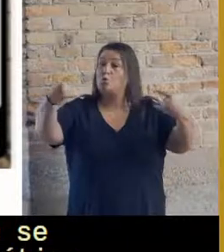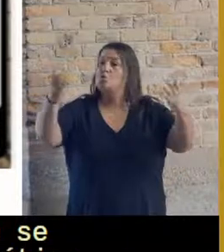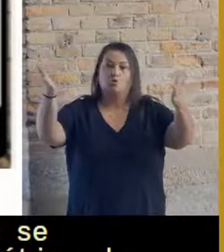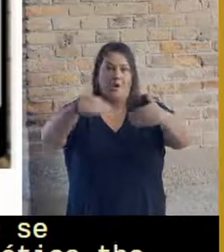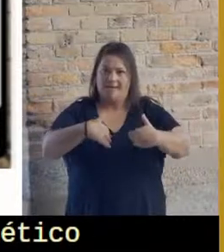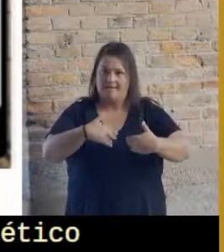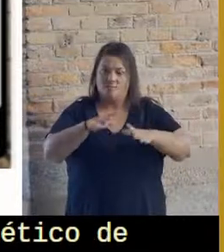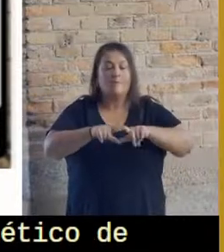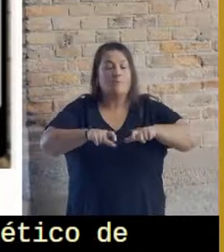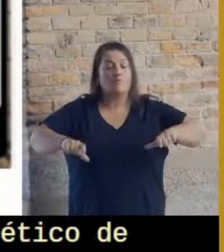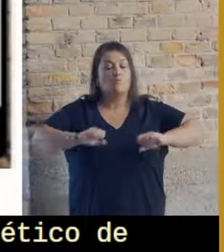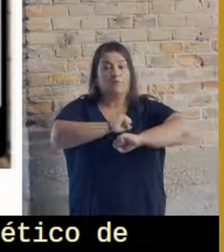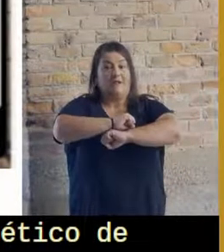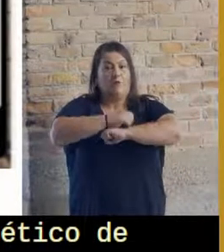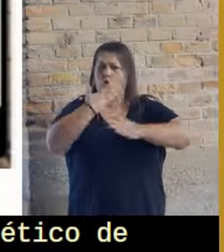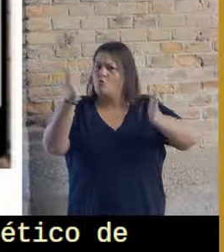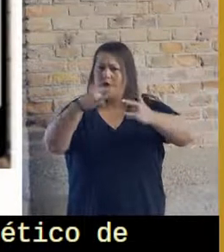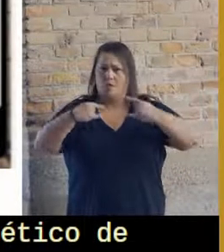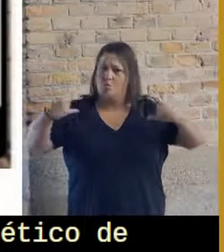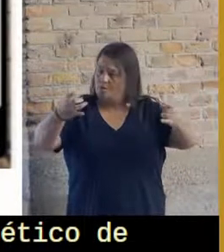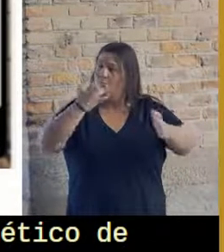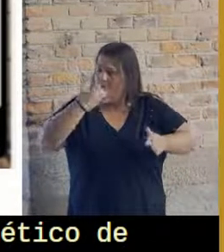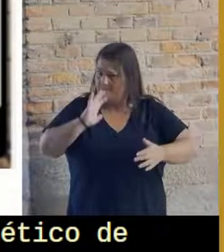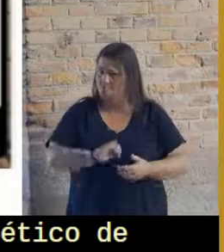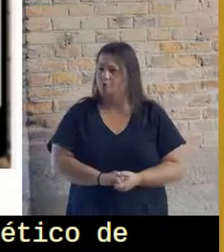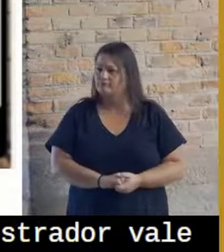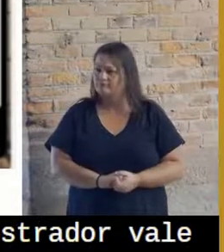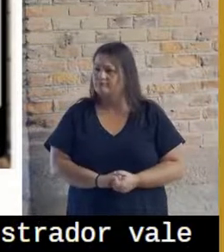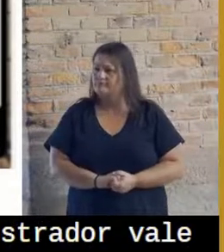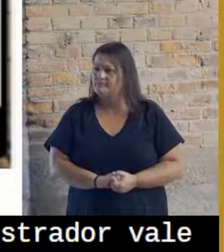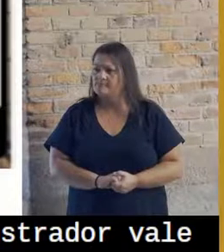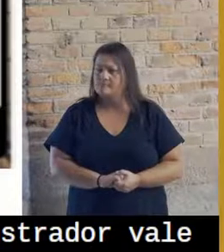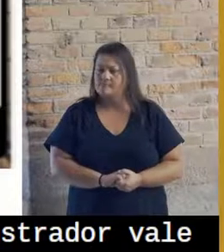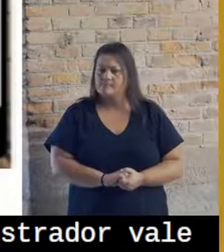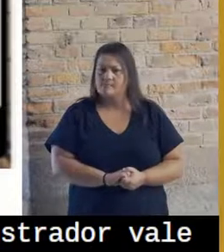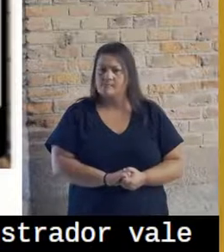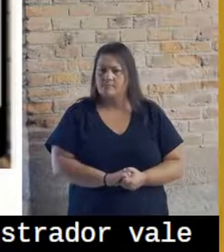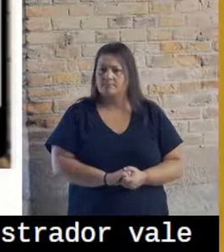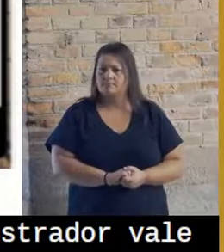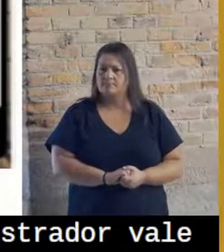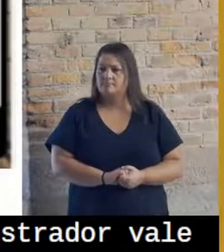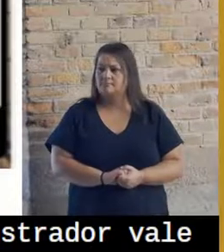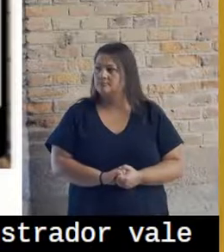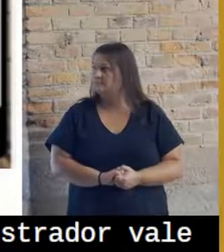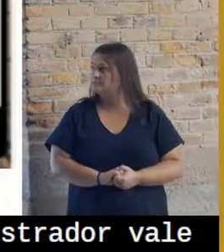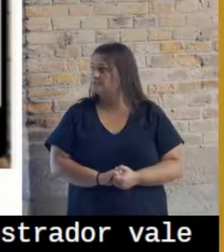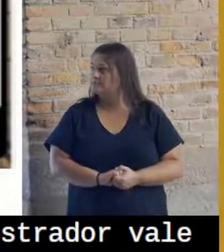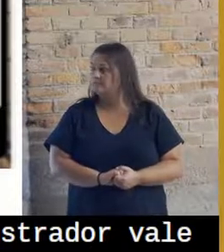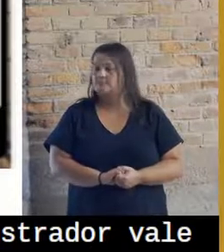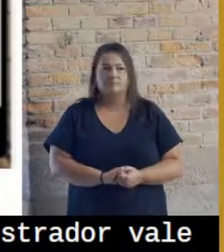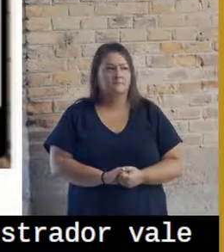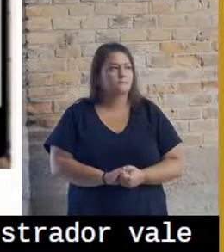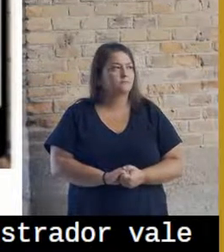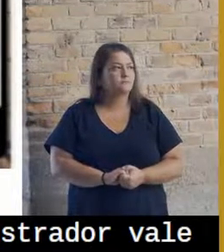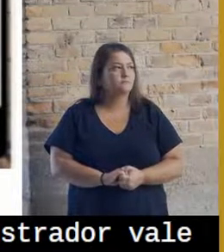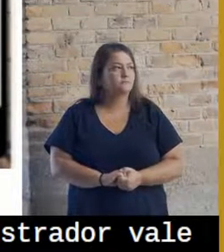demostrador vale os lo pongo a ver